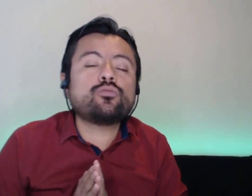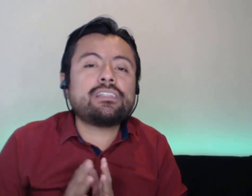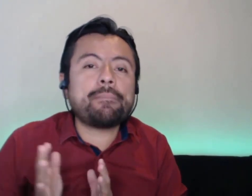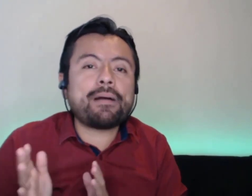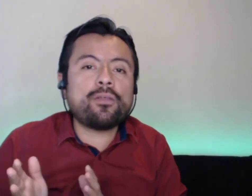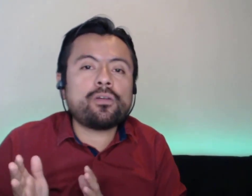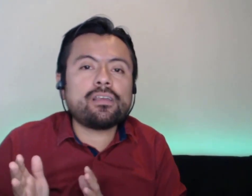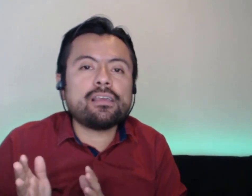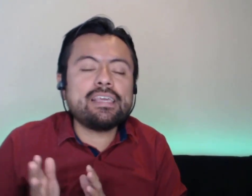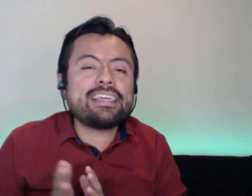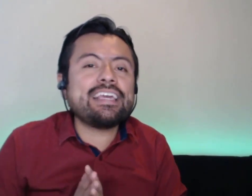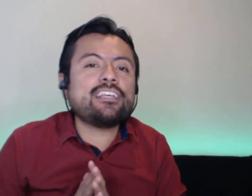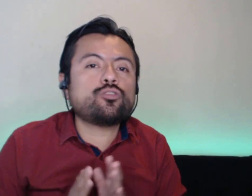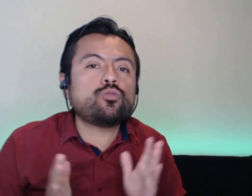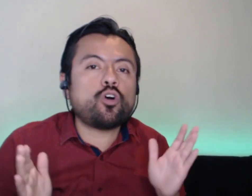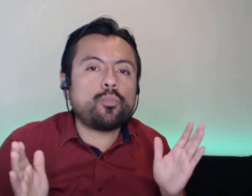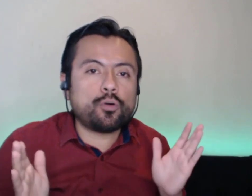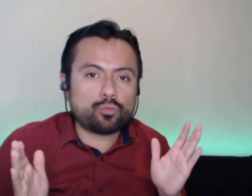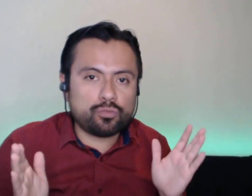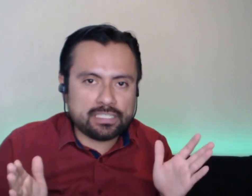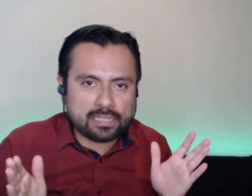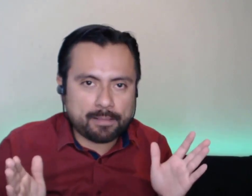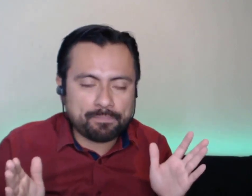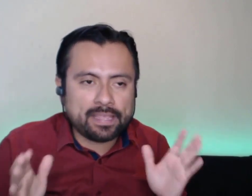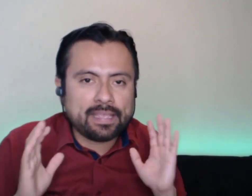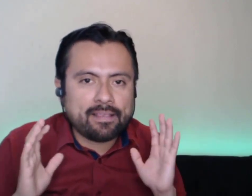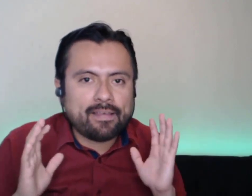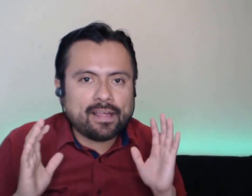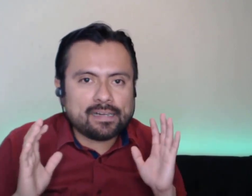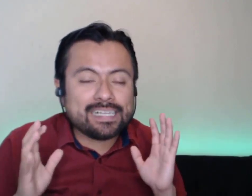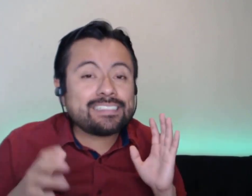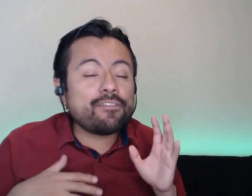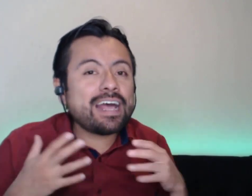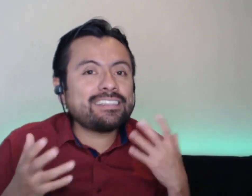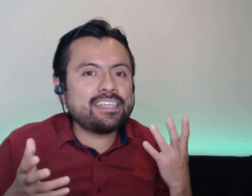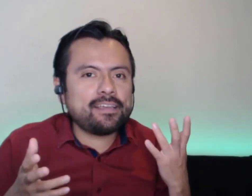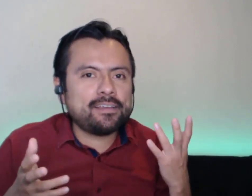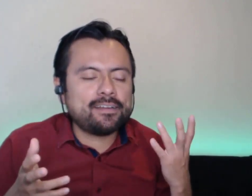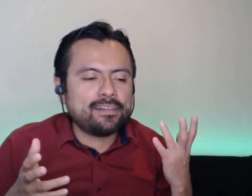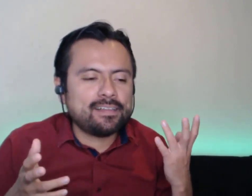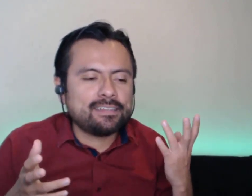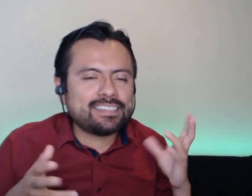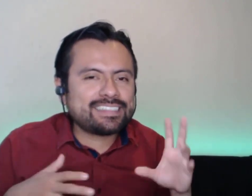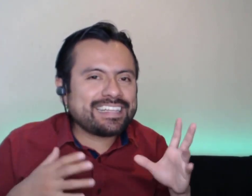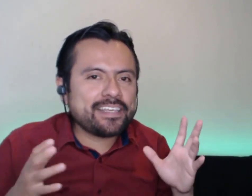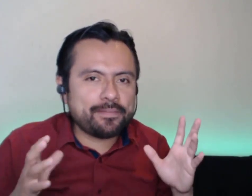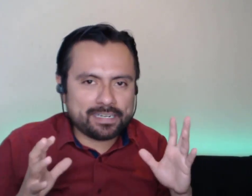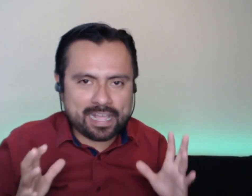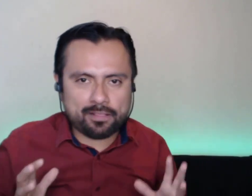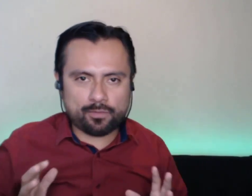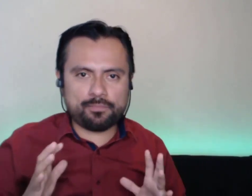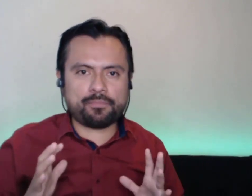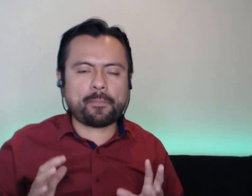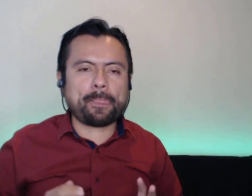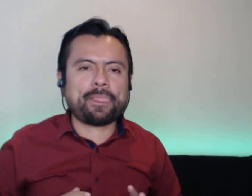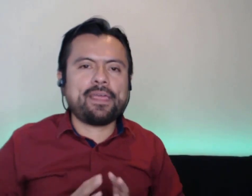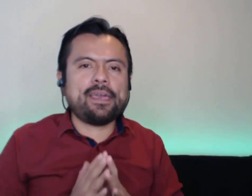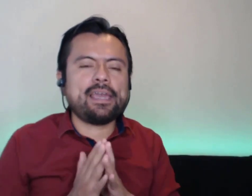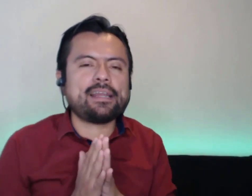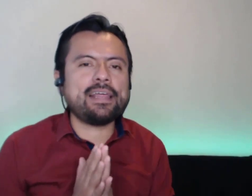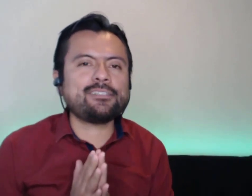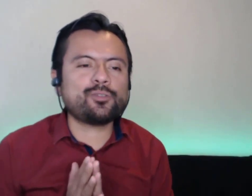quién es un trepador y quién es un oportunista esta frase se está tergiversando